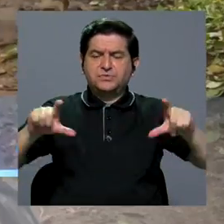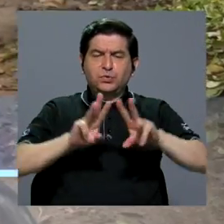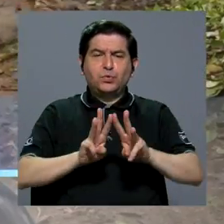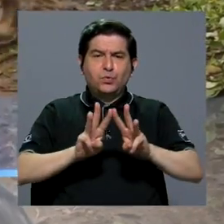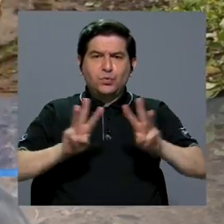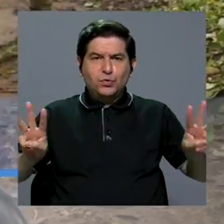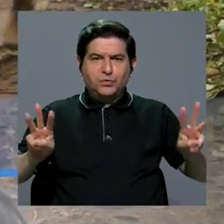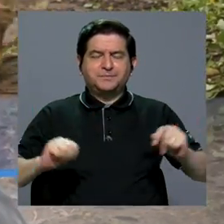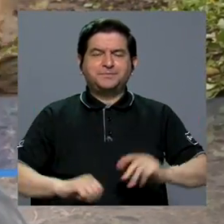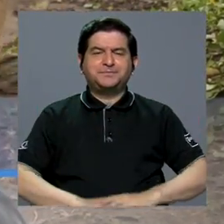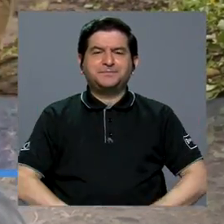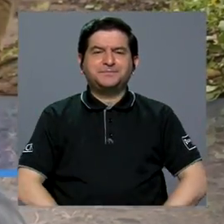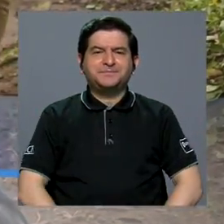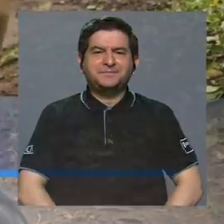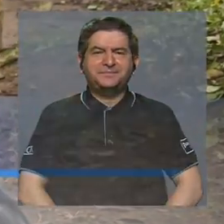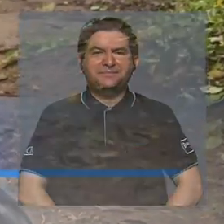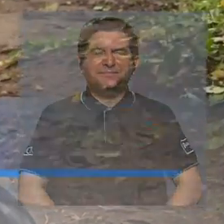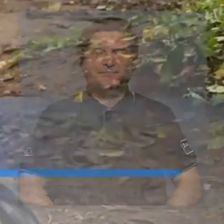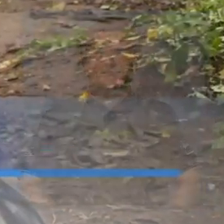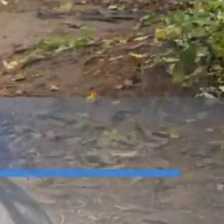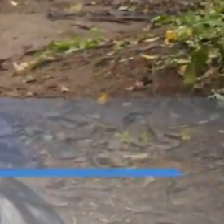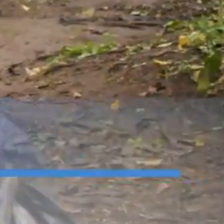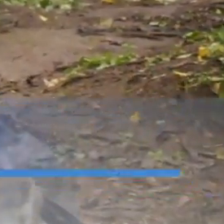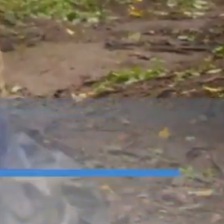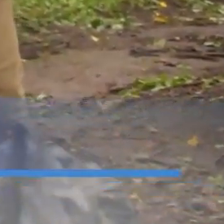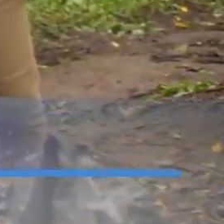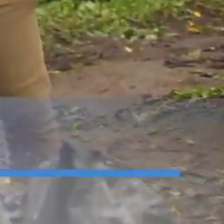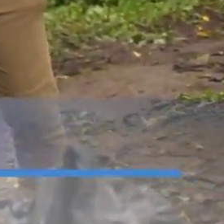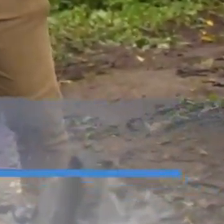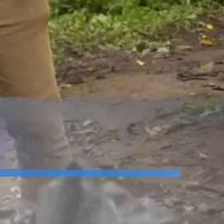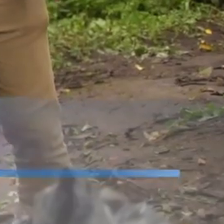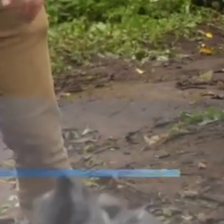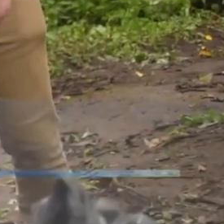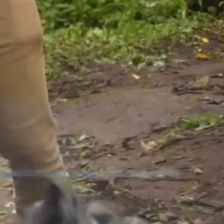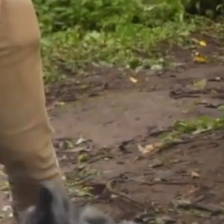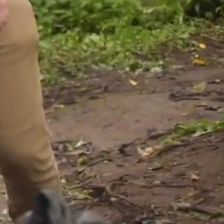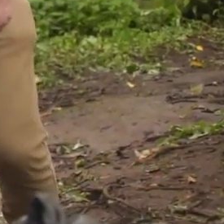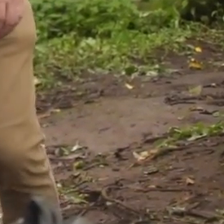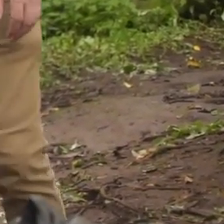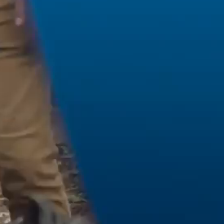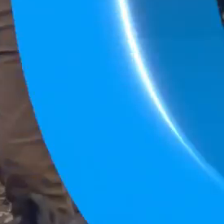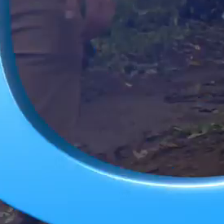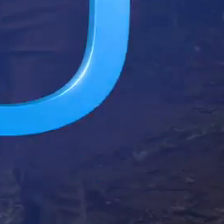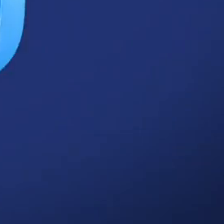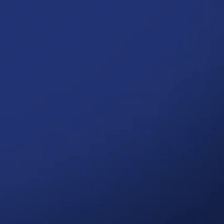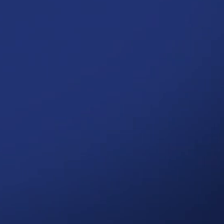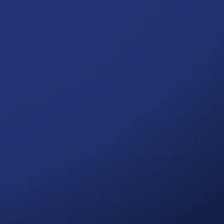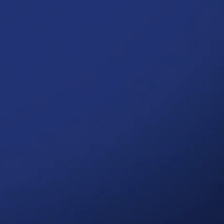www.voluntariado.ucr.ac.cr.